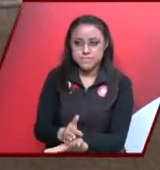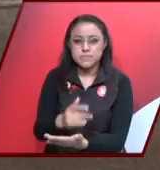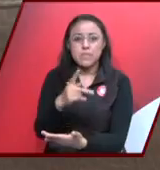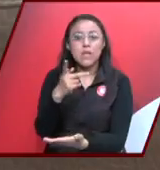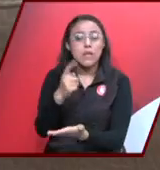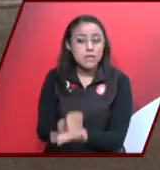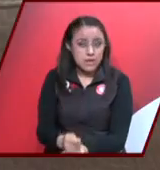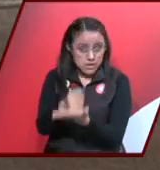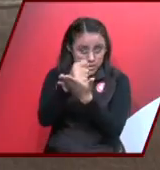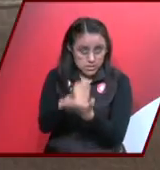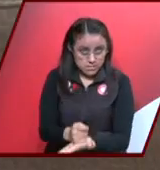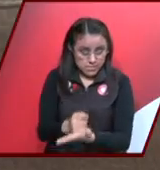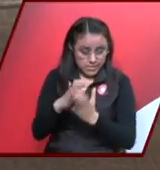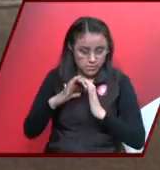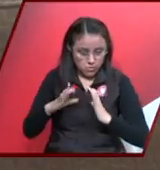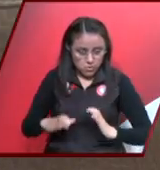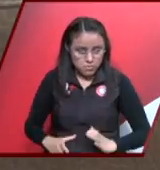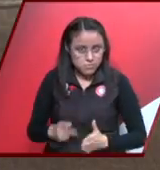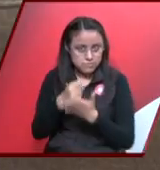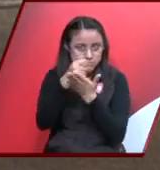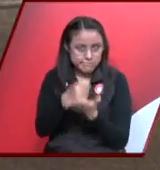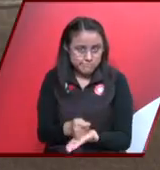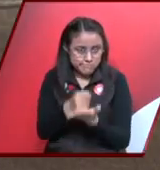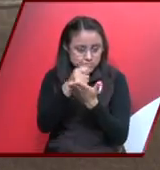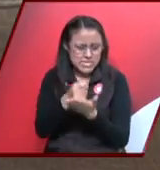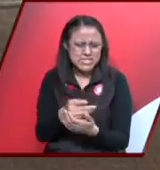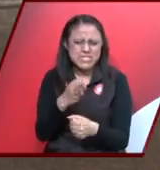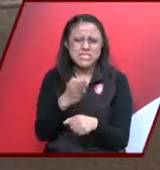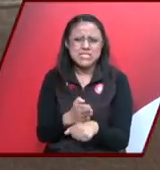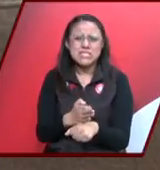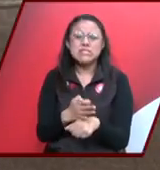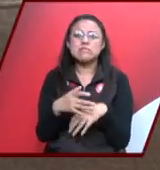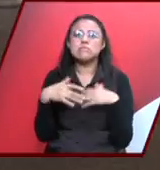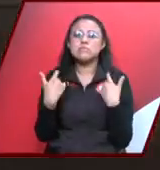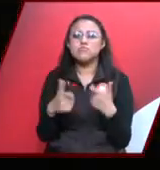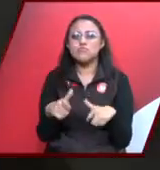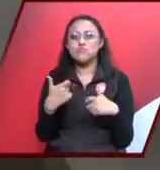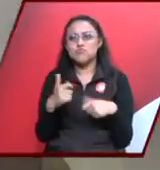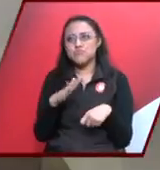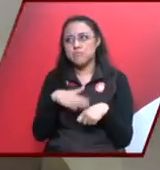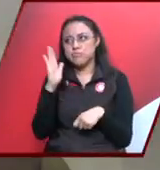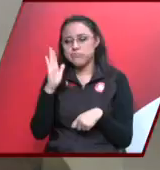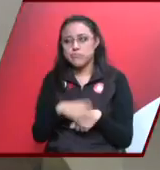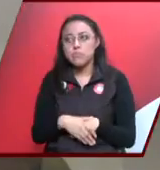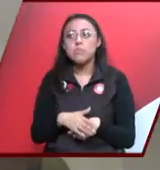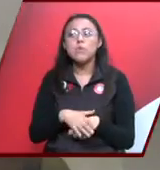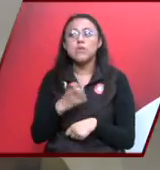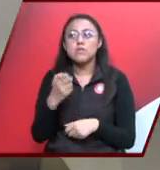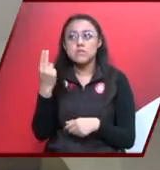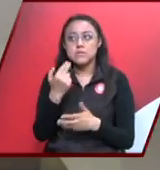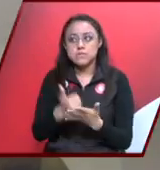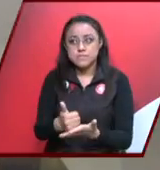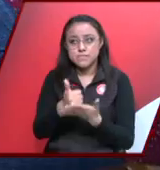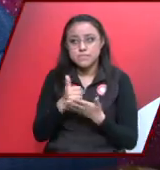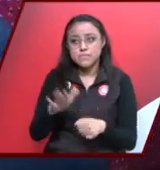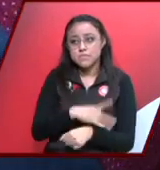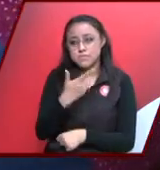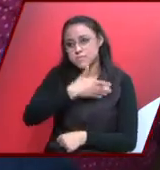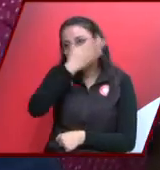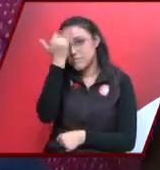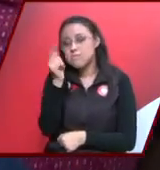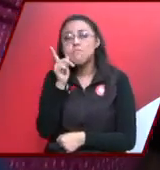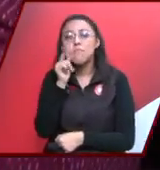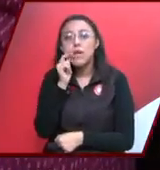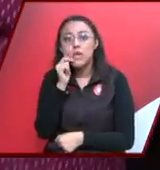terapia, a rehabilitación física. Eso nos genera un doble gasto. Es momento de ayudar, pues no sabemos si el día de